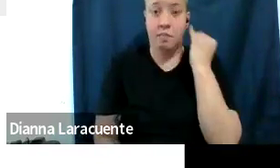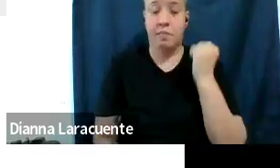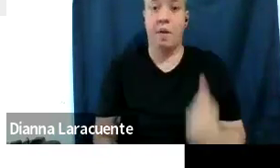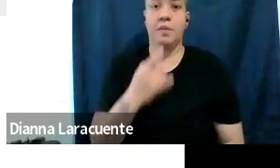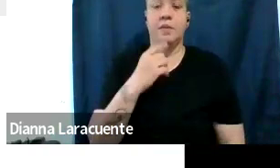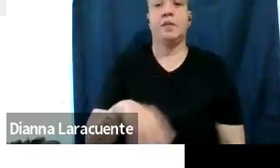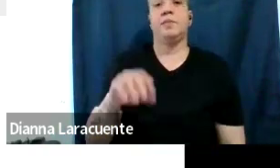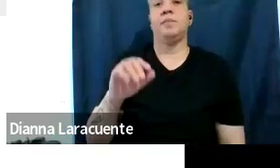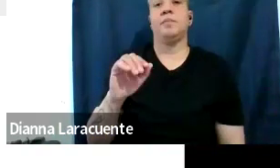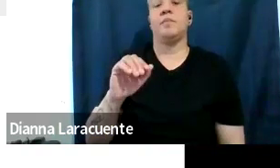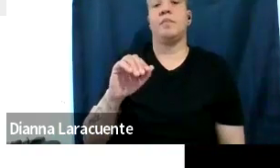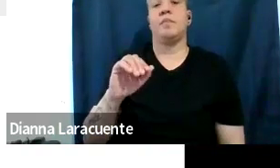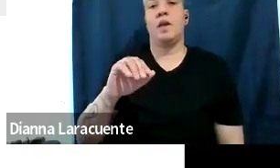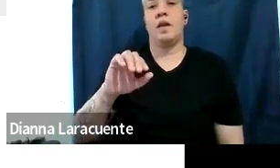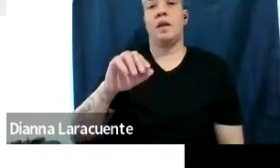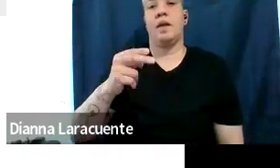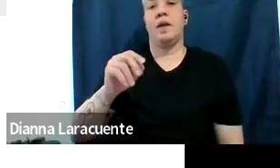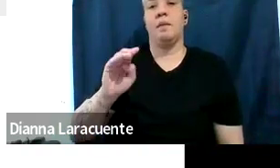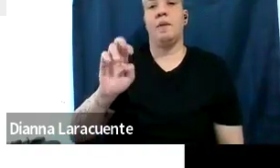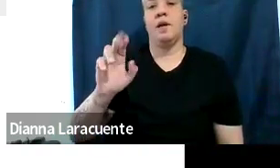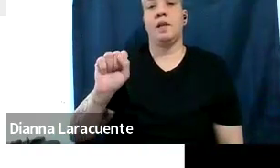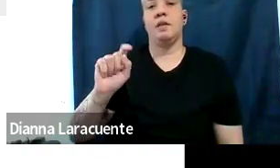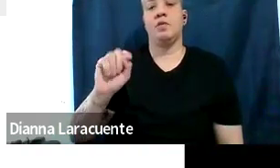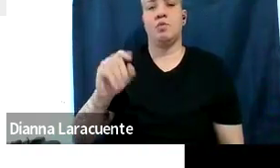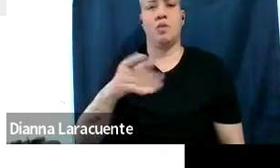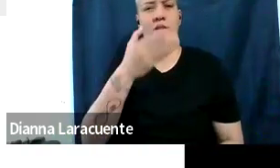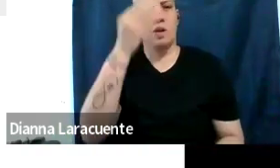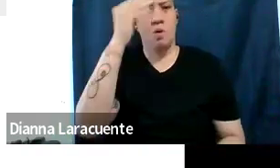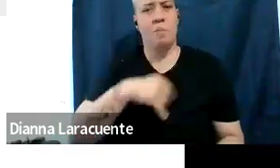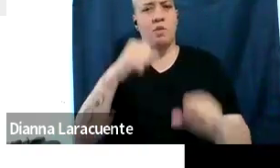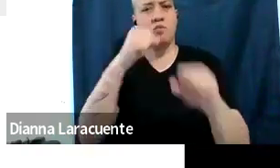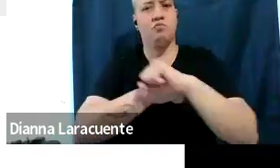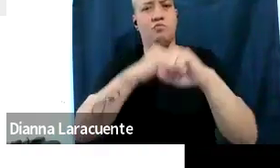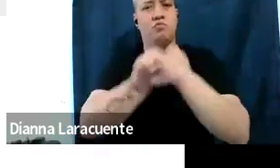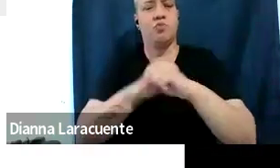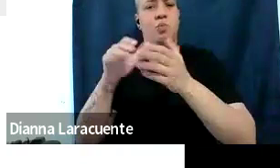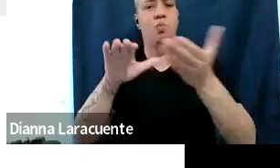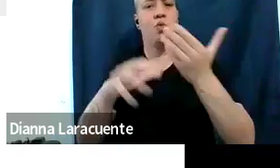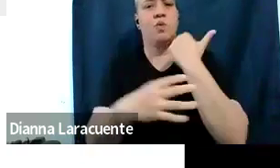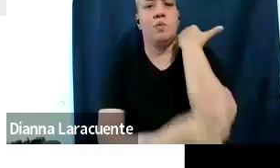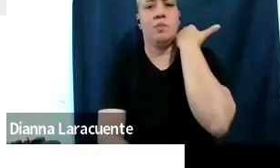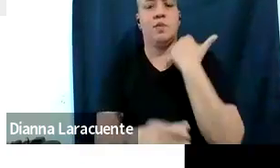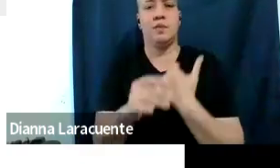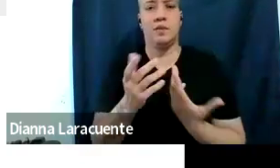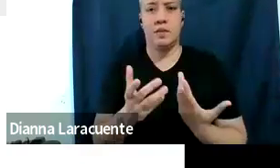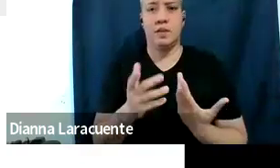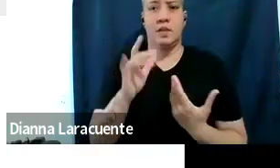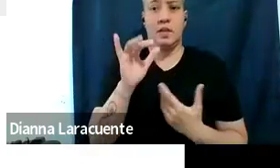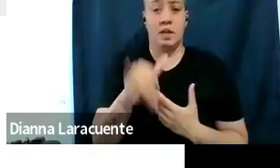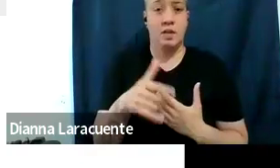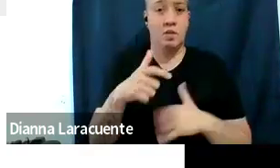Rivera Echeverría a su muerte, aquel hombre que luchó y muere pobre. Eso es elocuente en esa